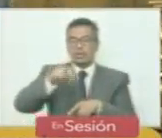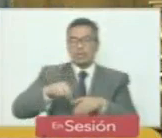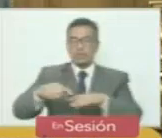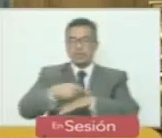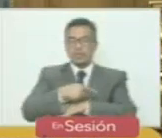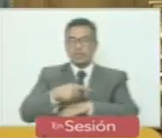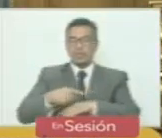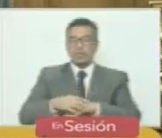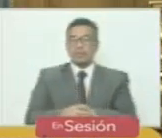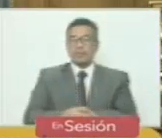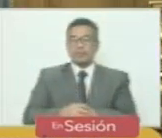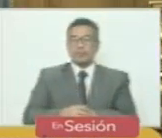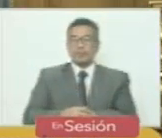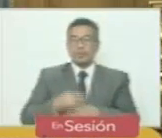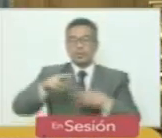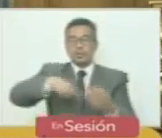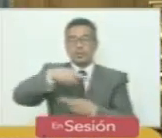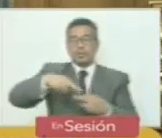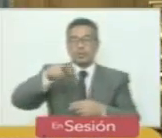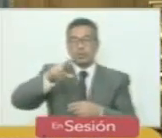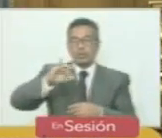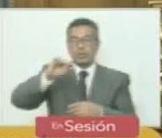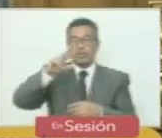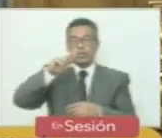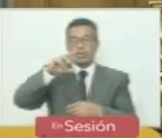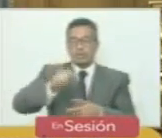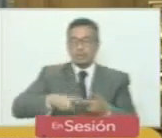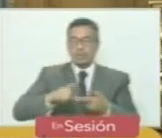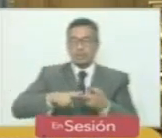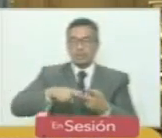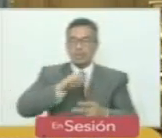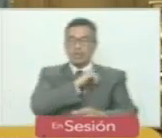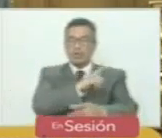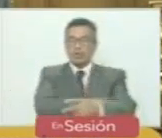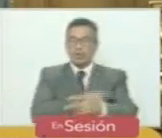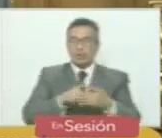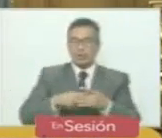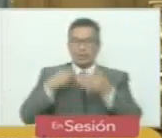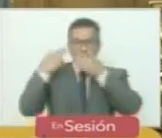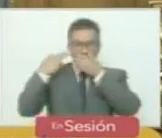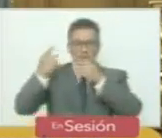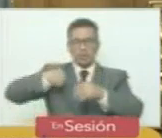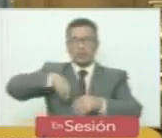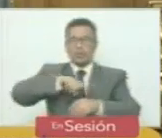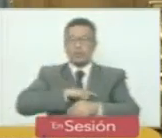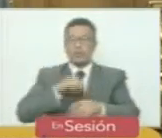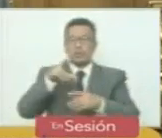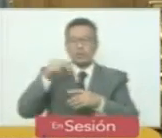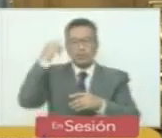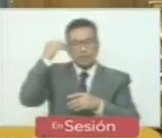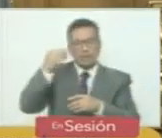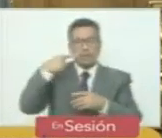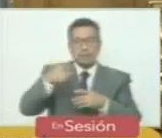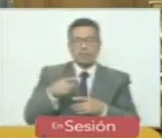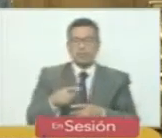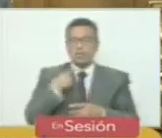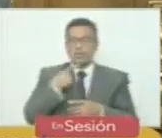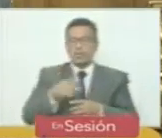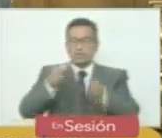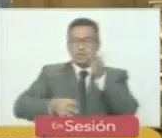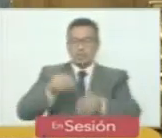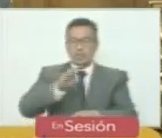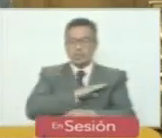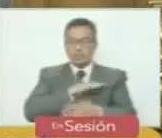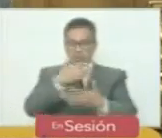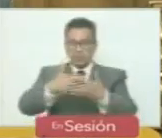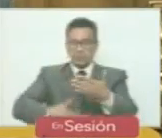Guardia Revolucionaria Islámica de Irán y a las fuerzas Quds como terroristas, dado que nuestro país no las considera como tales. Esto lo dice el juez en el propio